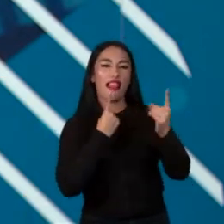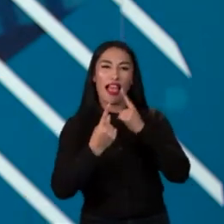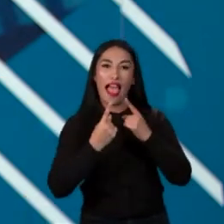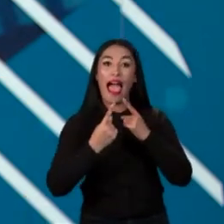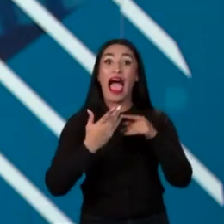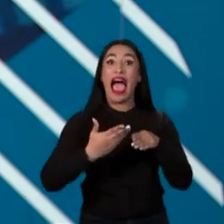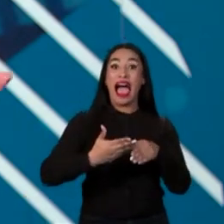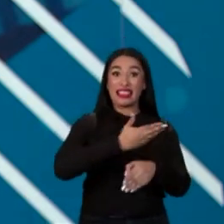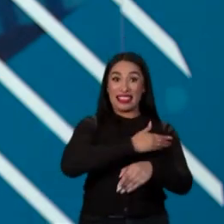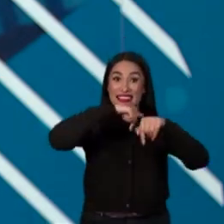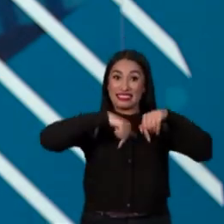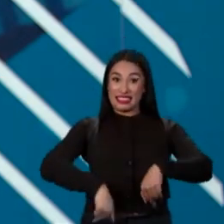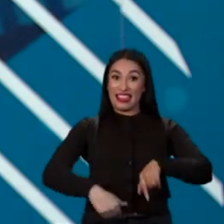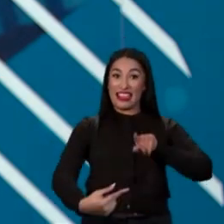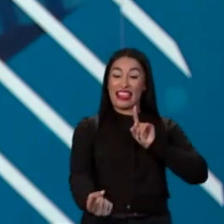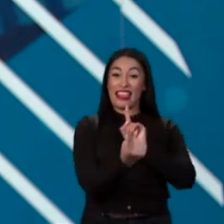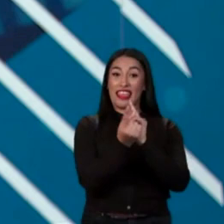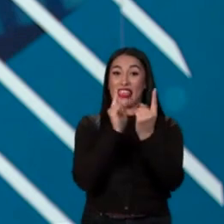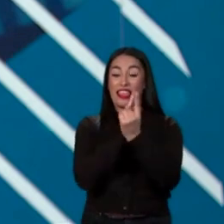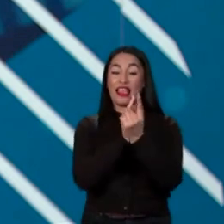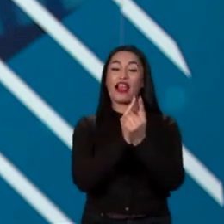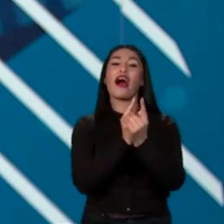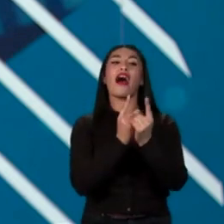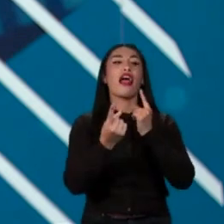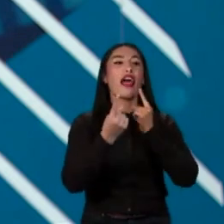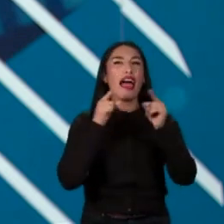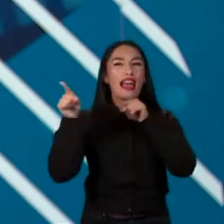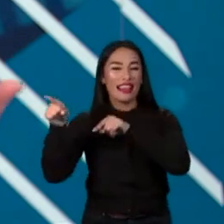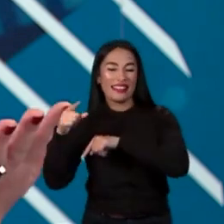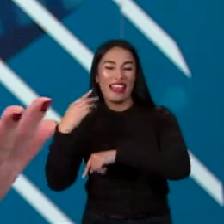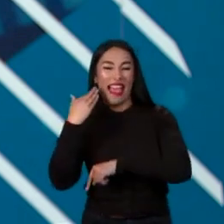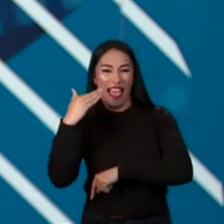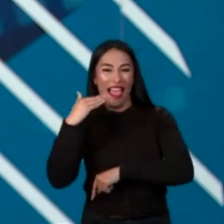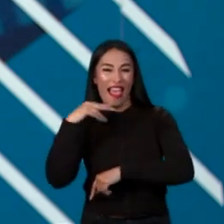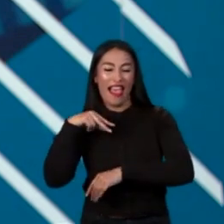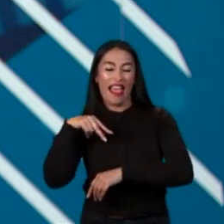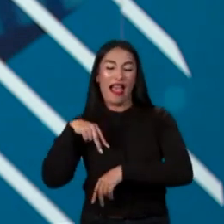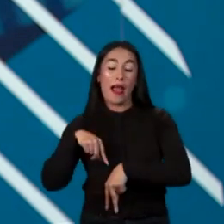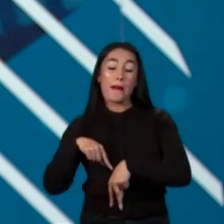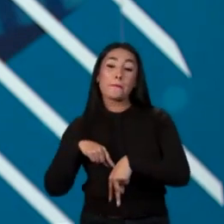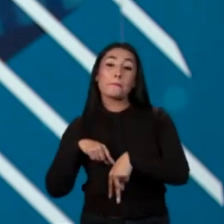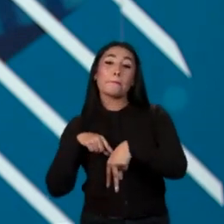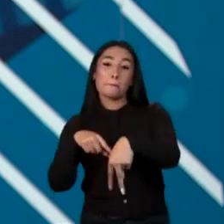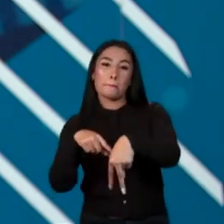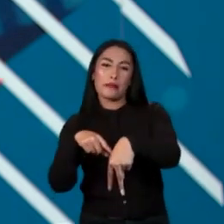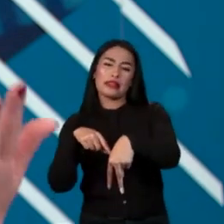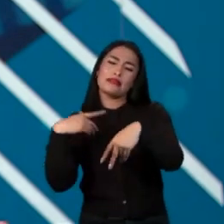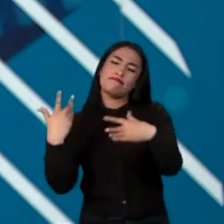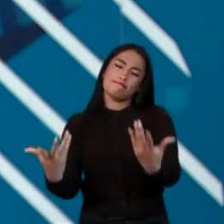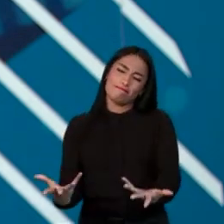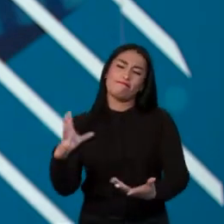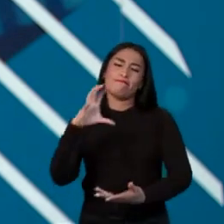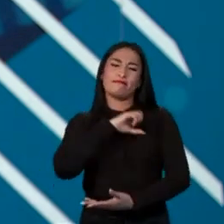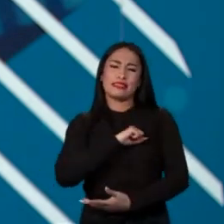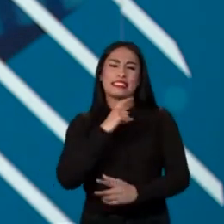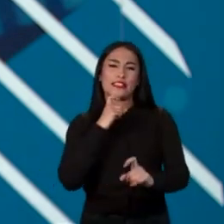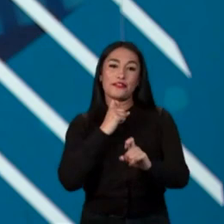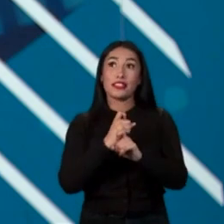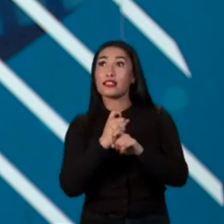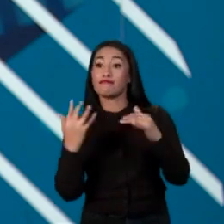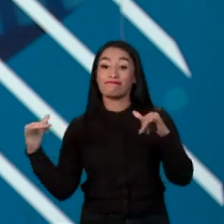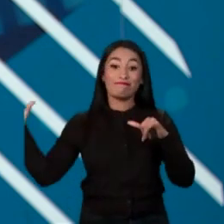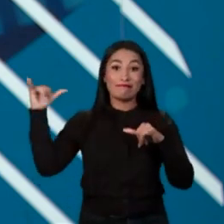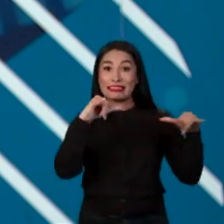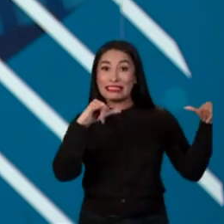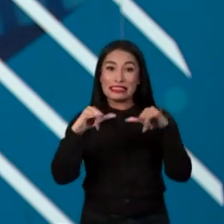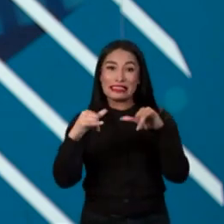previas. Las mencionó ya la presentadora. No, desafortunadamente fue complejo los desplazamientos, pero